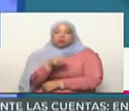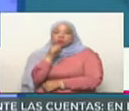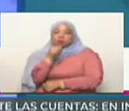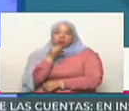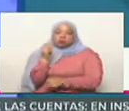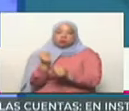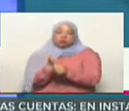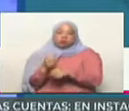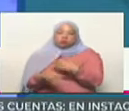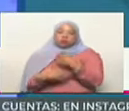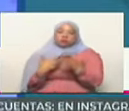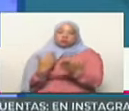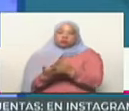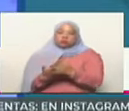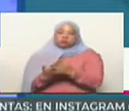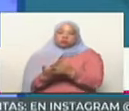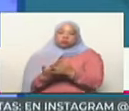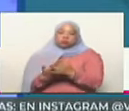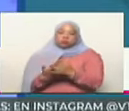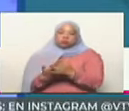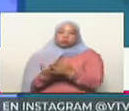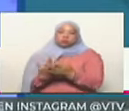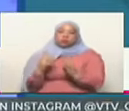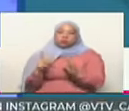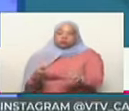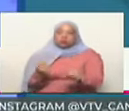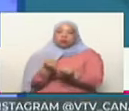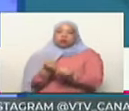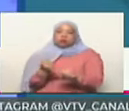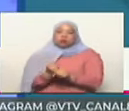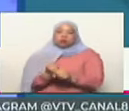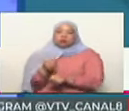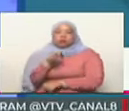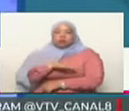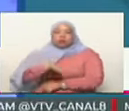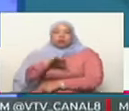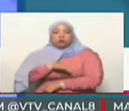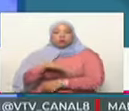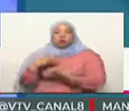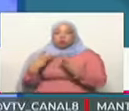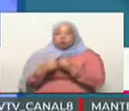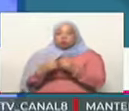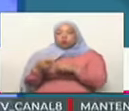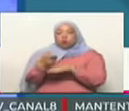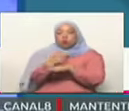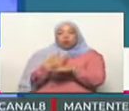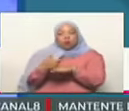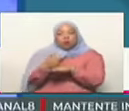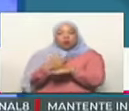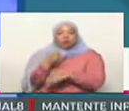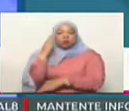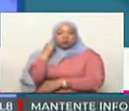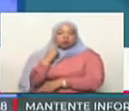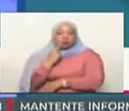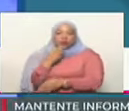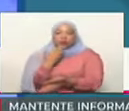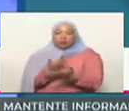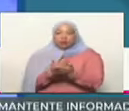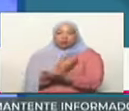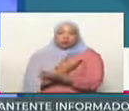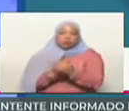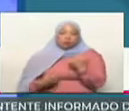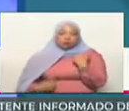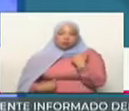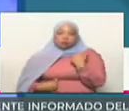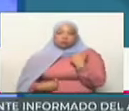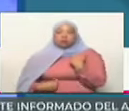el trabajo que inicia pues en conjunto con el gobierno bolivariano. Gracias, señor presidente,